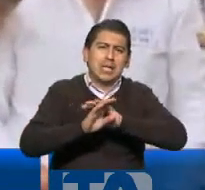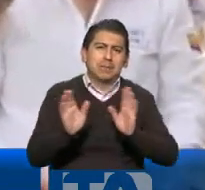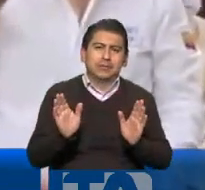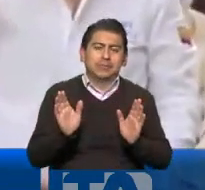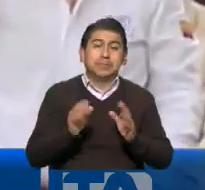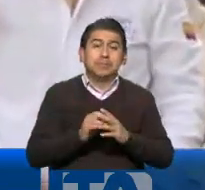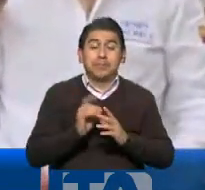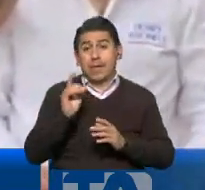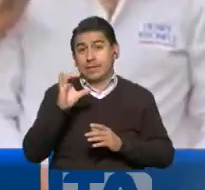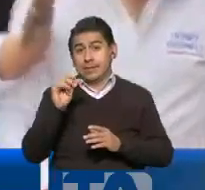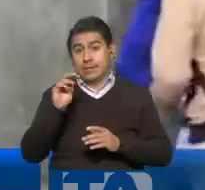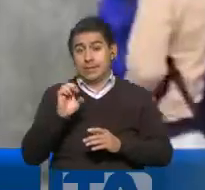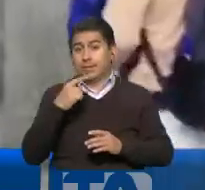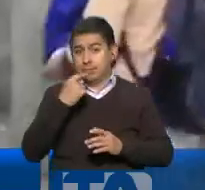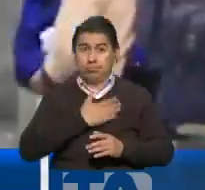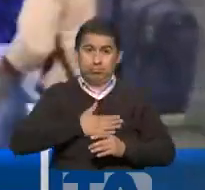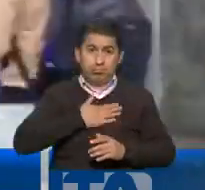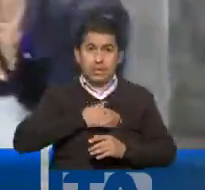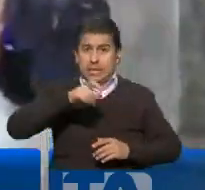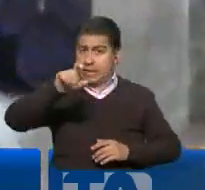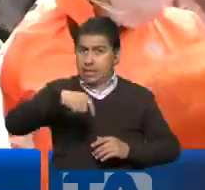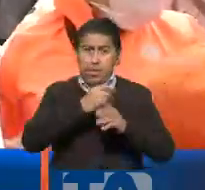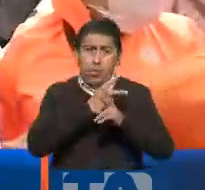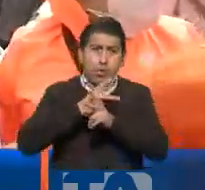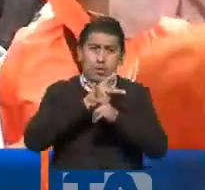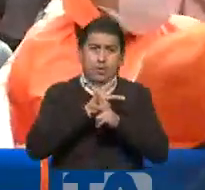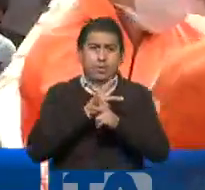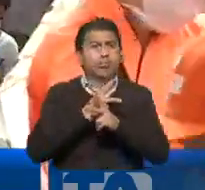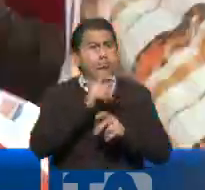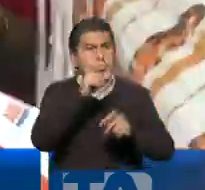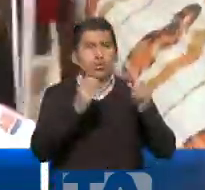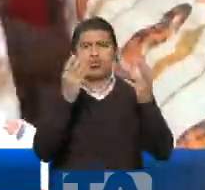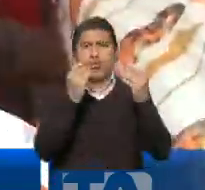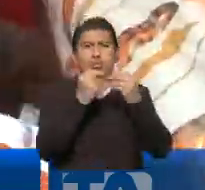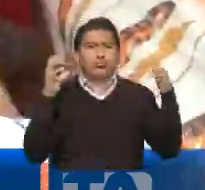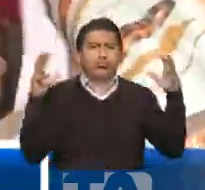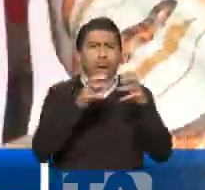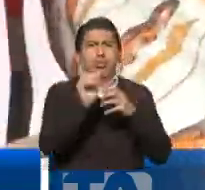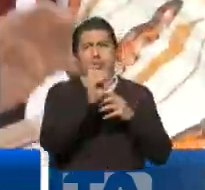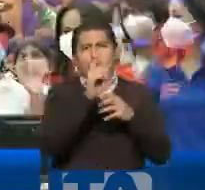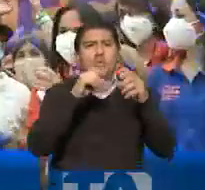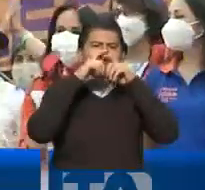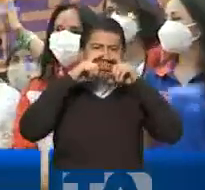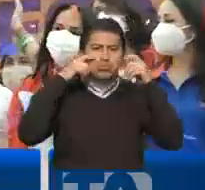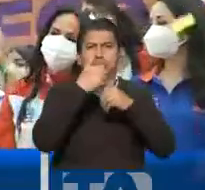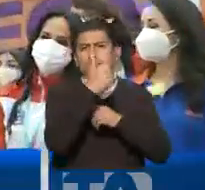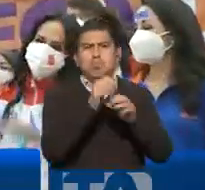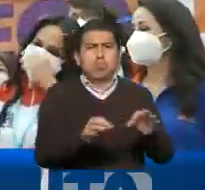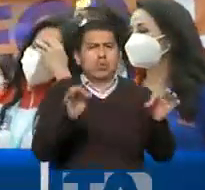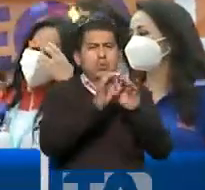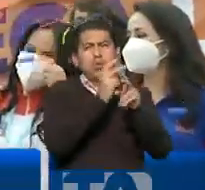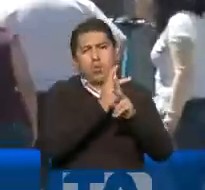Durante la campaña, el CNE recuerda a los candidatos la necesidad de cuidar la salud de los ciudadanos, respetando las directrices del protocolo